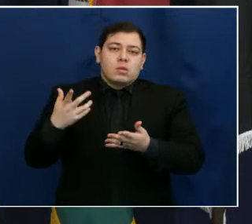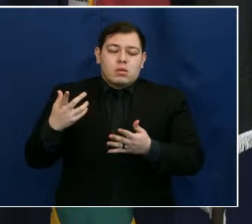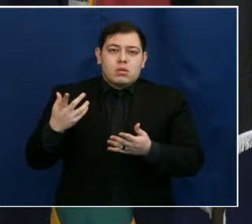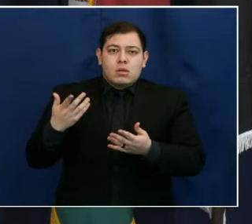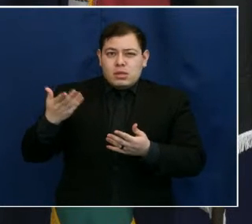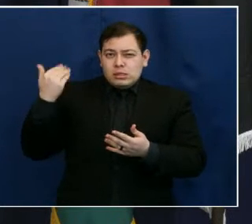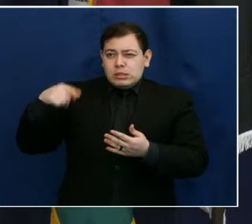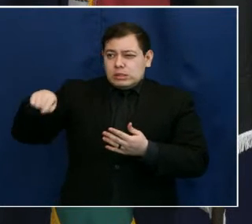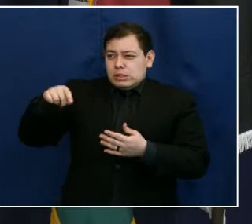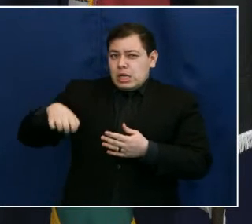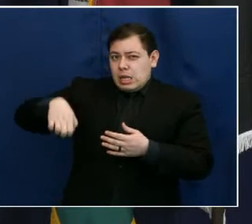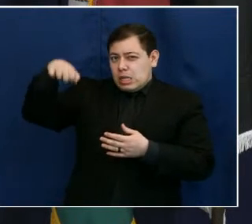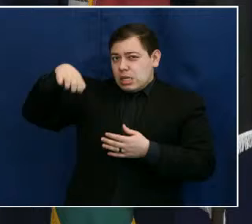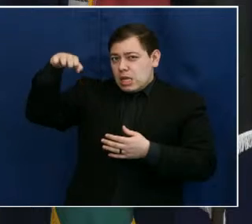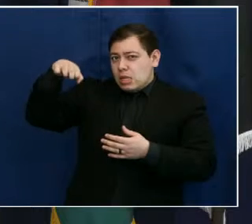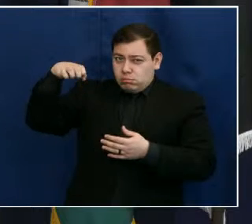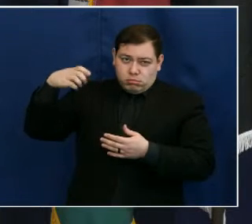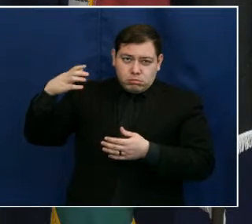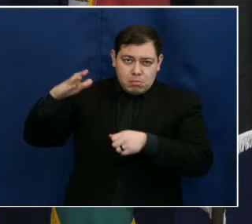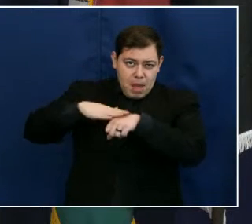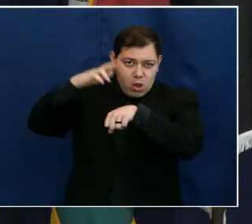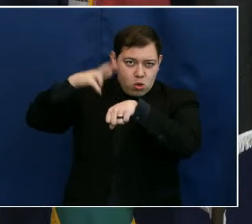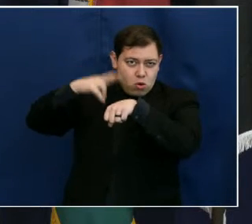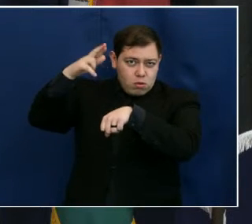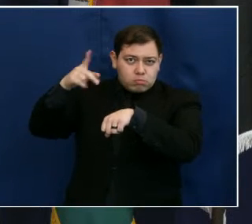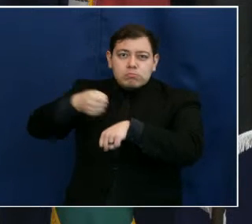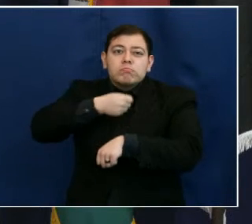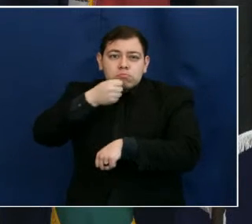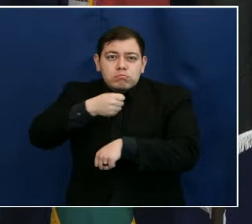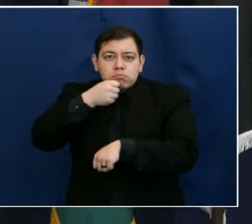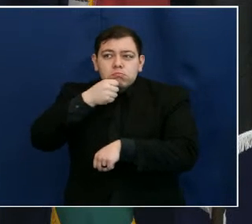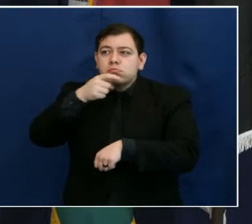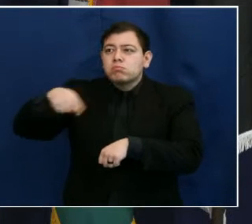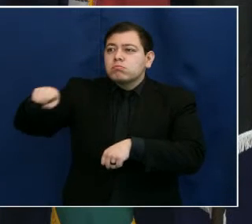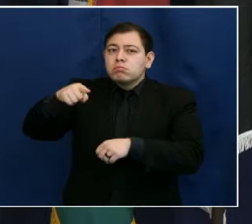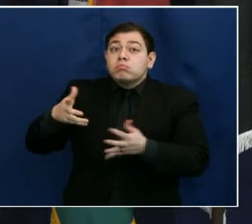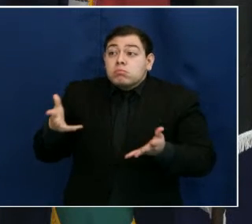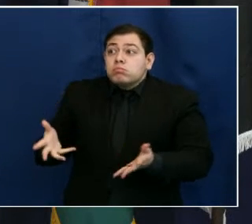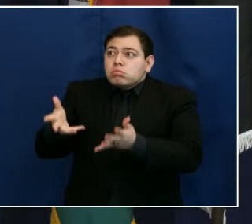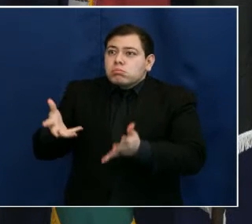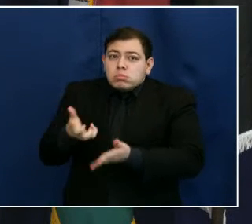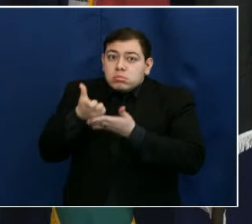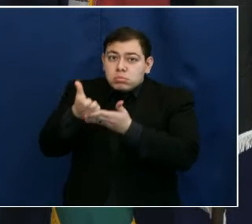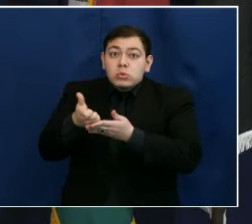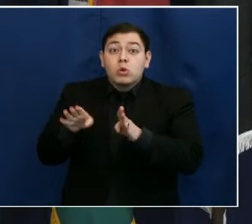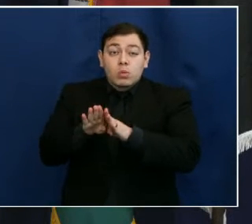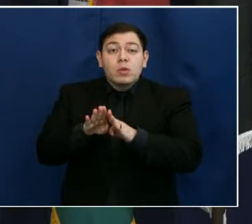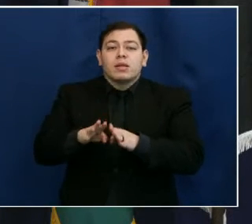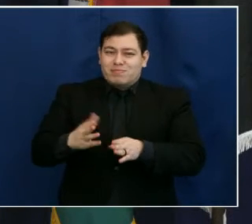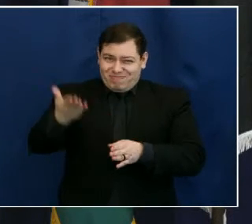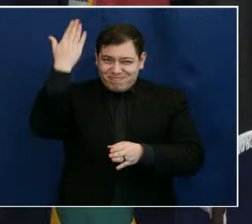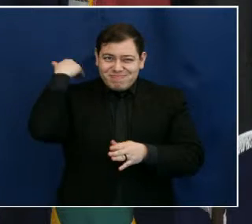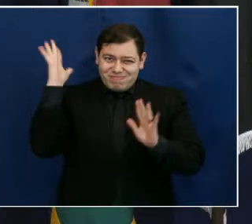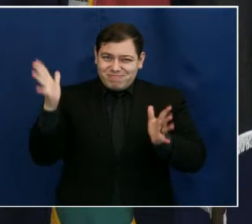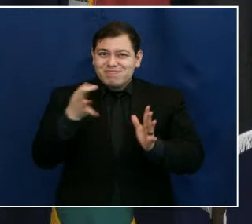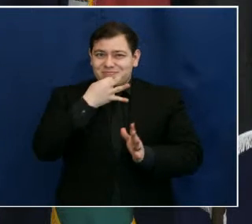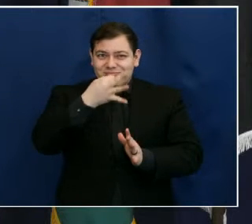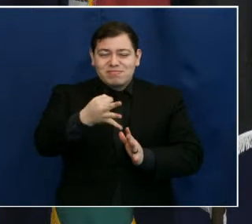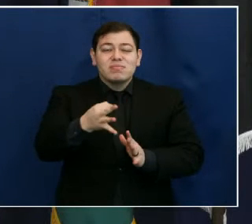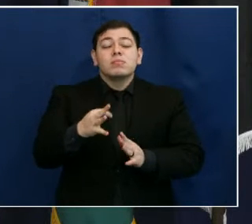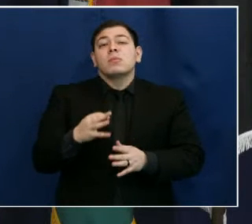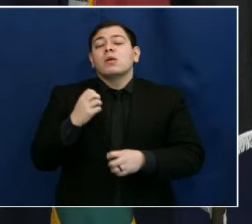haciendo con esa comunidad en general. Como lo hemos mencionado antes, las personas de 65 años o más por